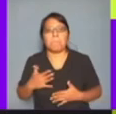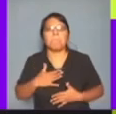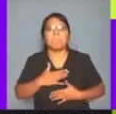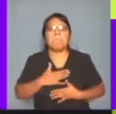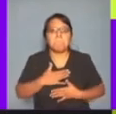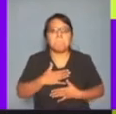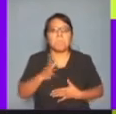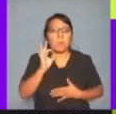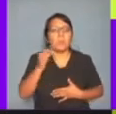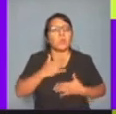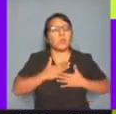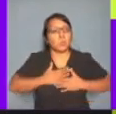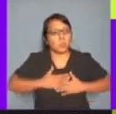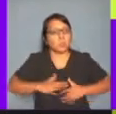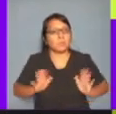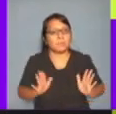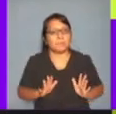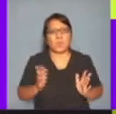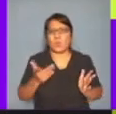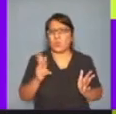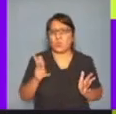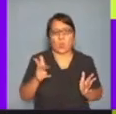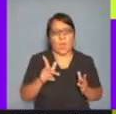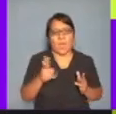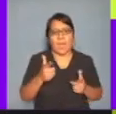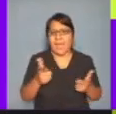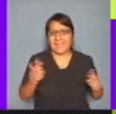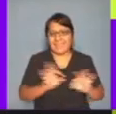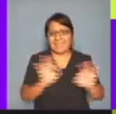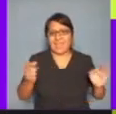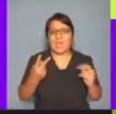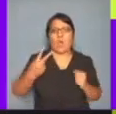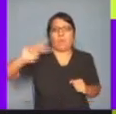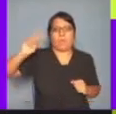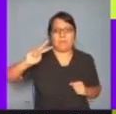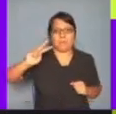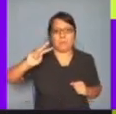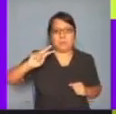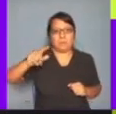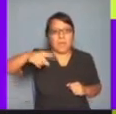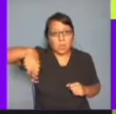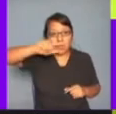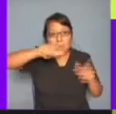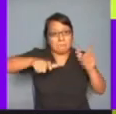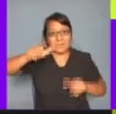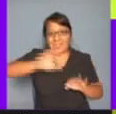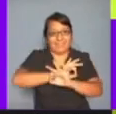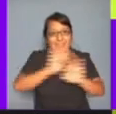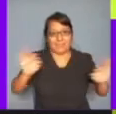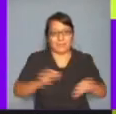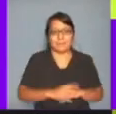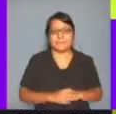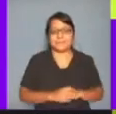aliviana, porque no tiene ningún costo financiero para la gente. Uh-huh.